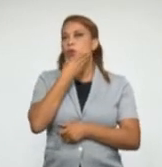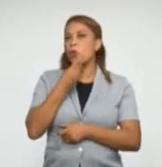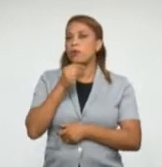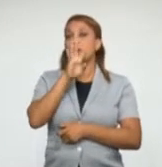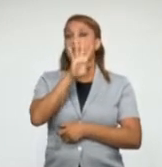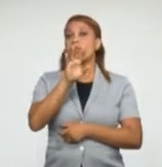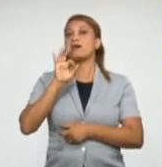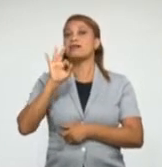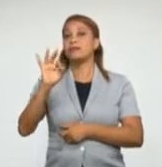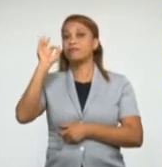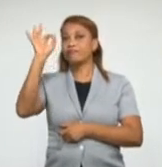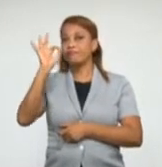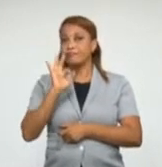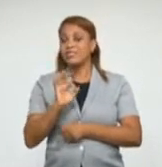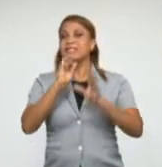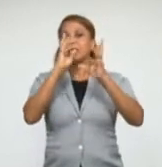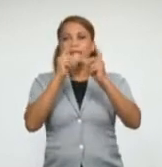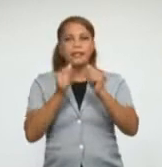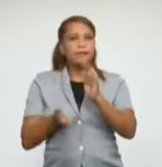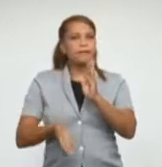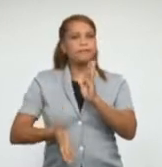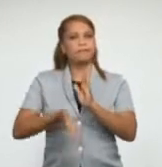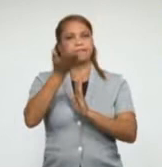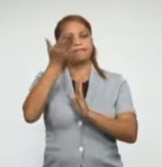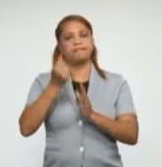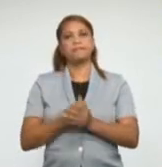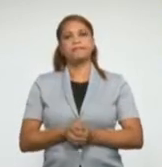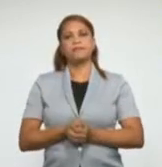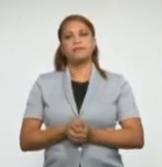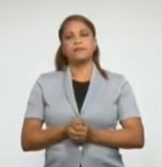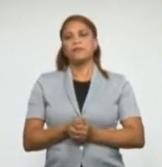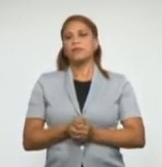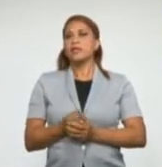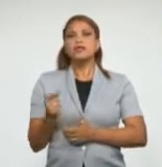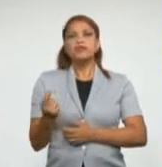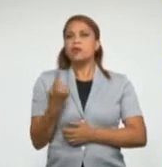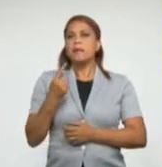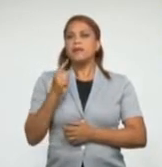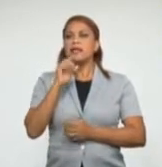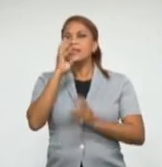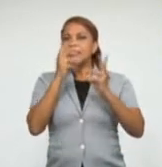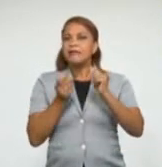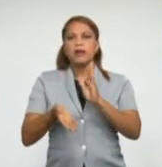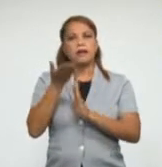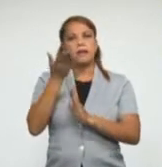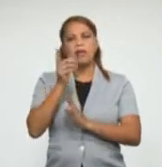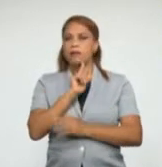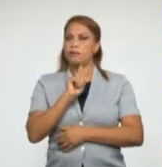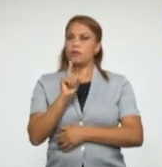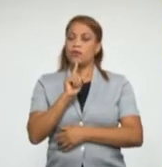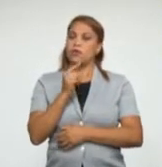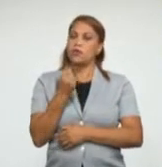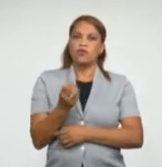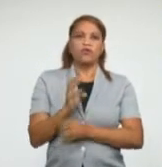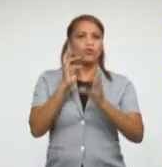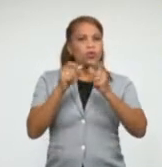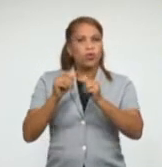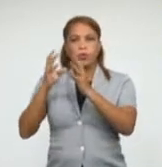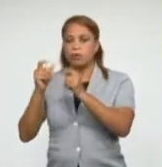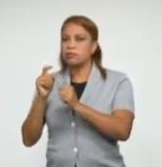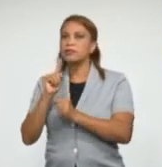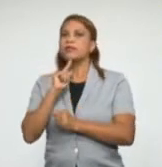una cifra elevada, pero no solo es una cifra elevada numéricamente, sino Camagüey en este